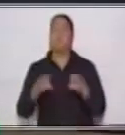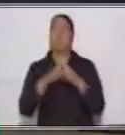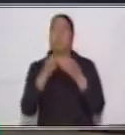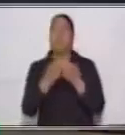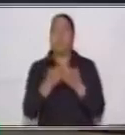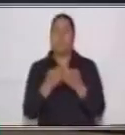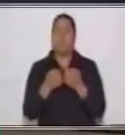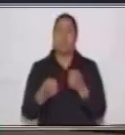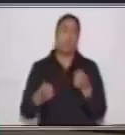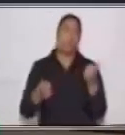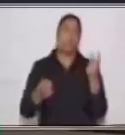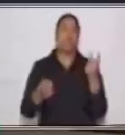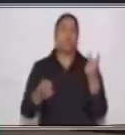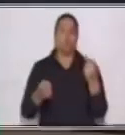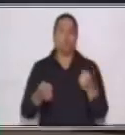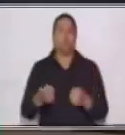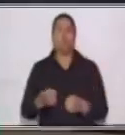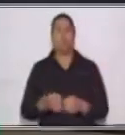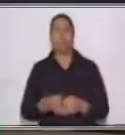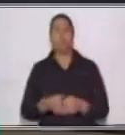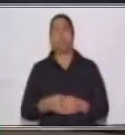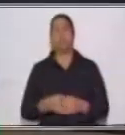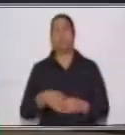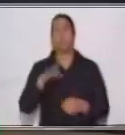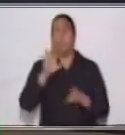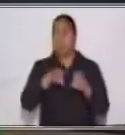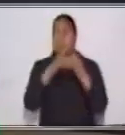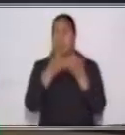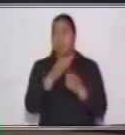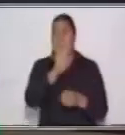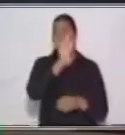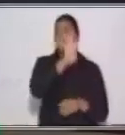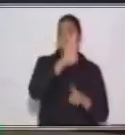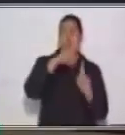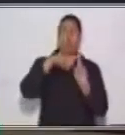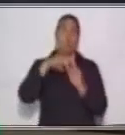de la ecuación, y 4x